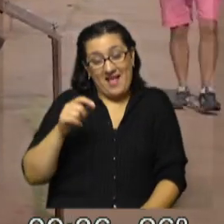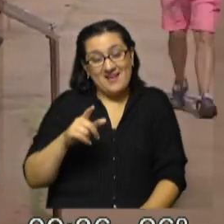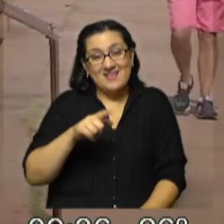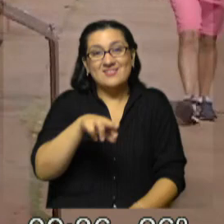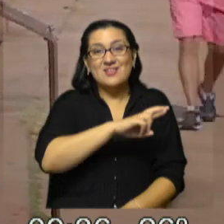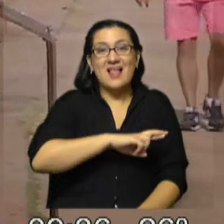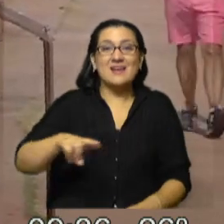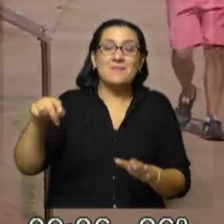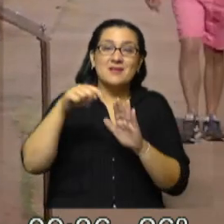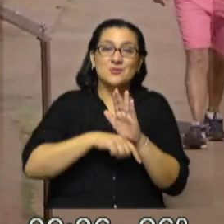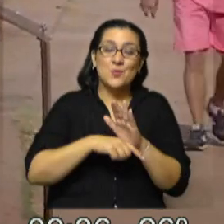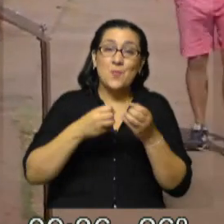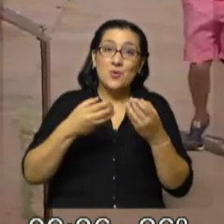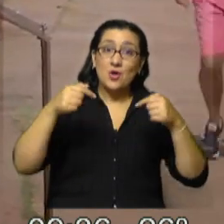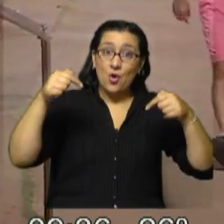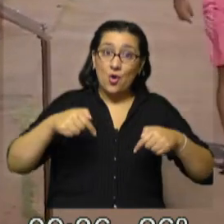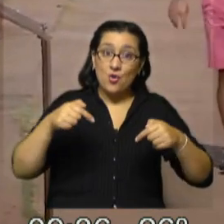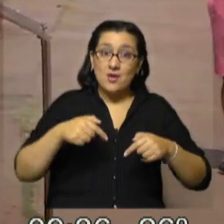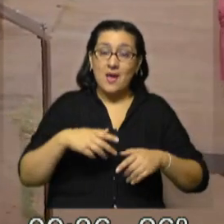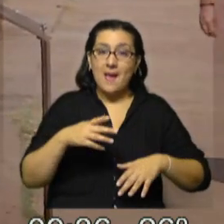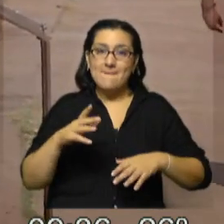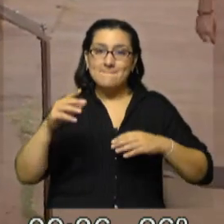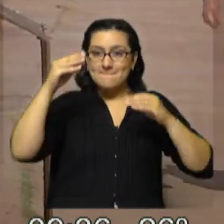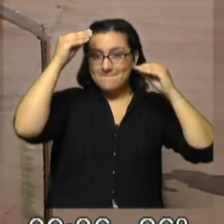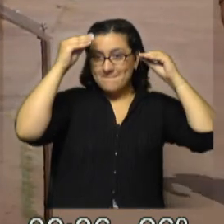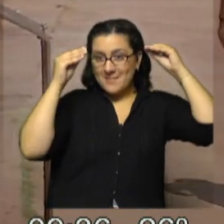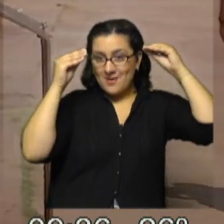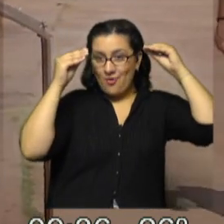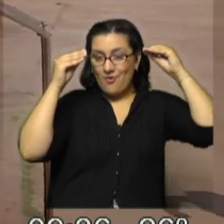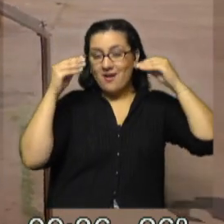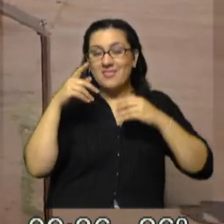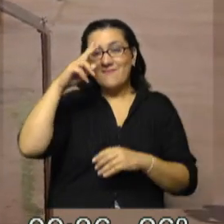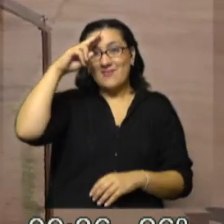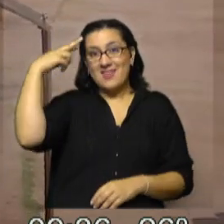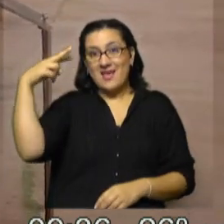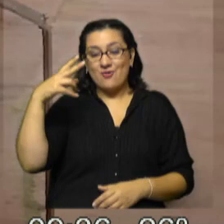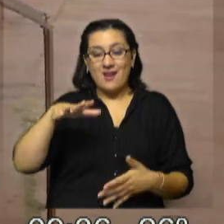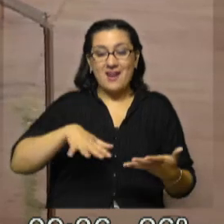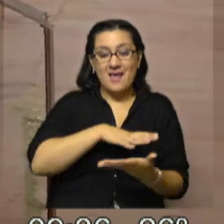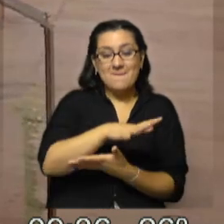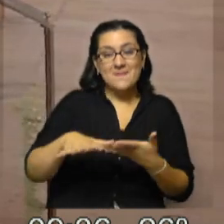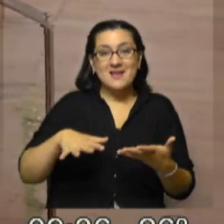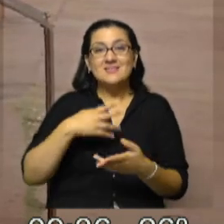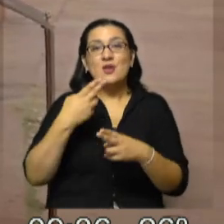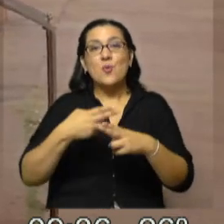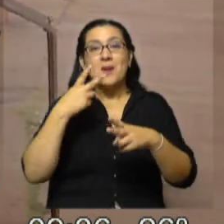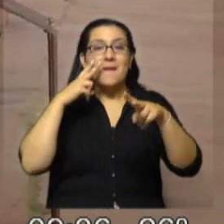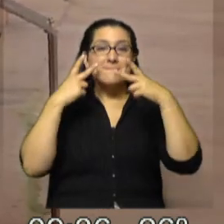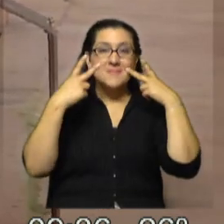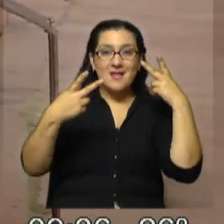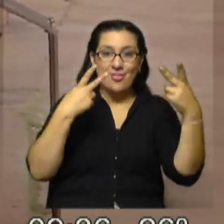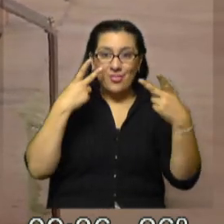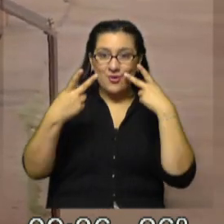Rambla Sur porque hoy habrá milongas de verano aquí en lo que se llama la Plaza El Mirador, es decir, en Rambla